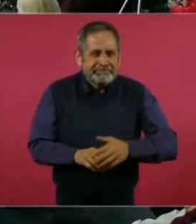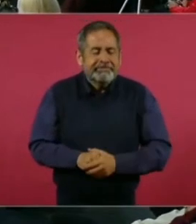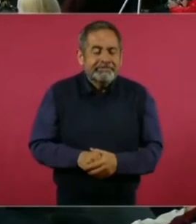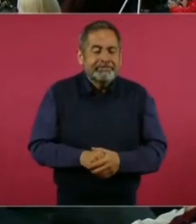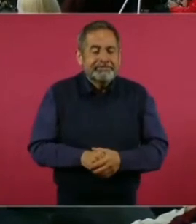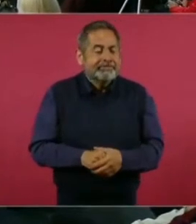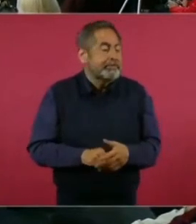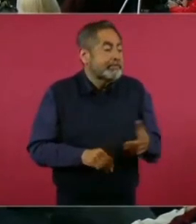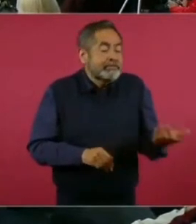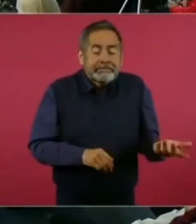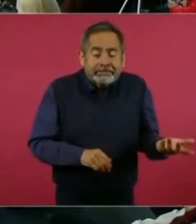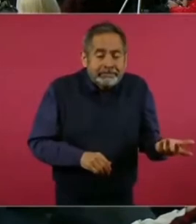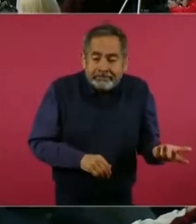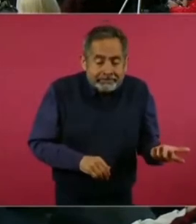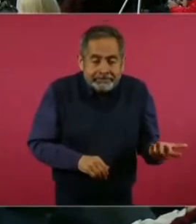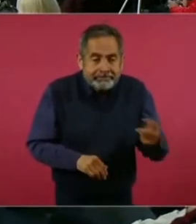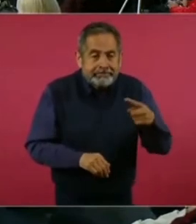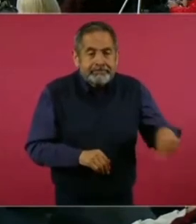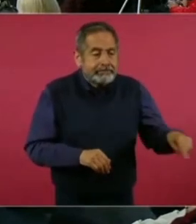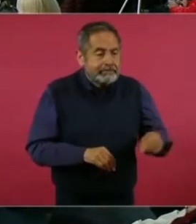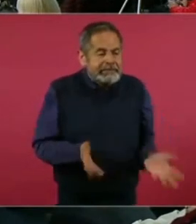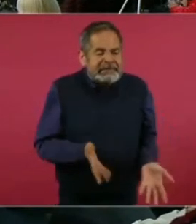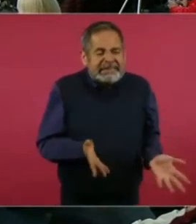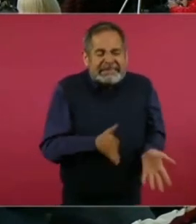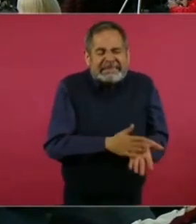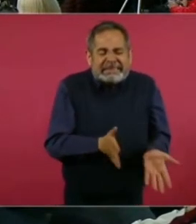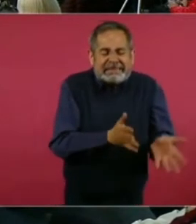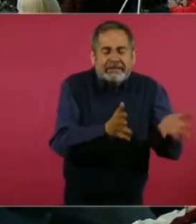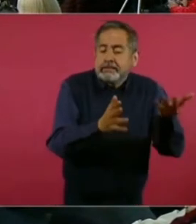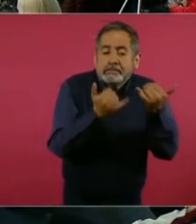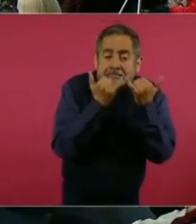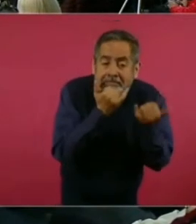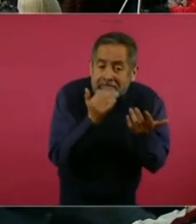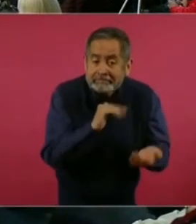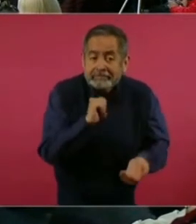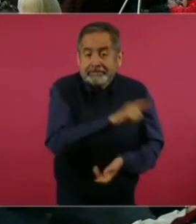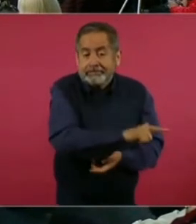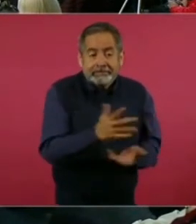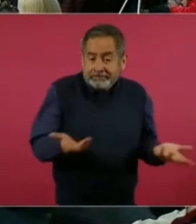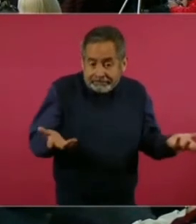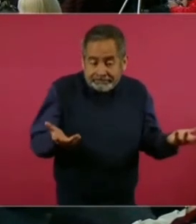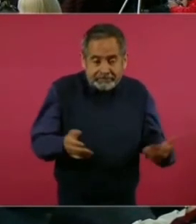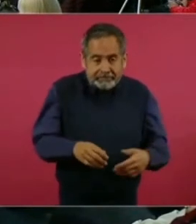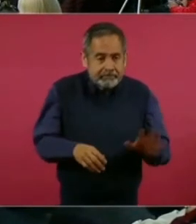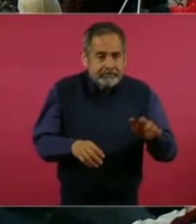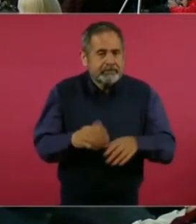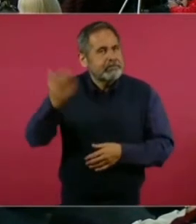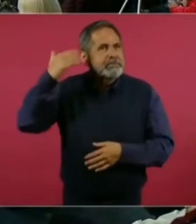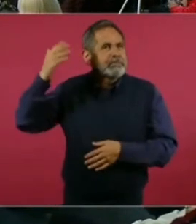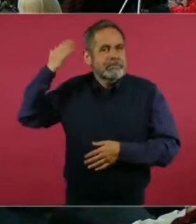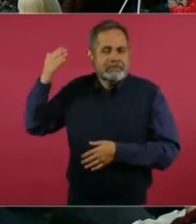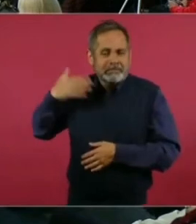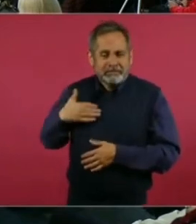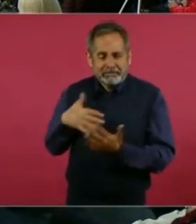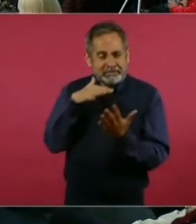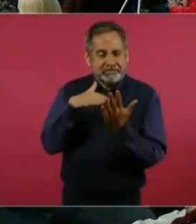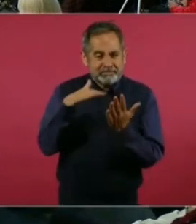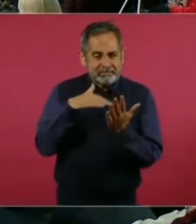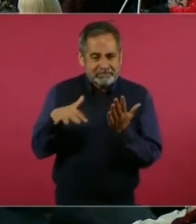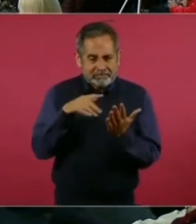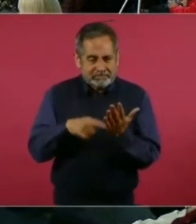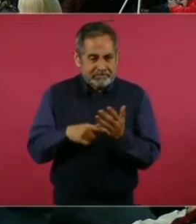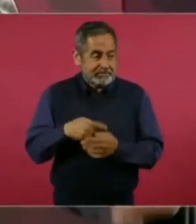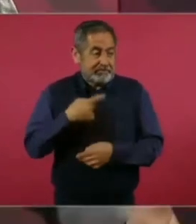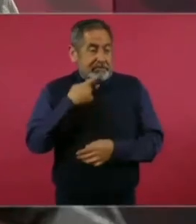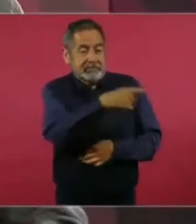les están alentando. El otro día leía de que los asesores